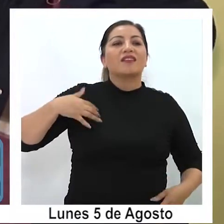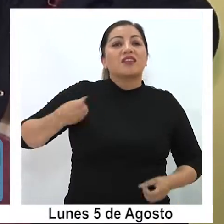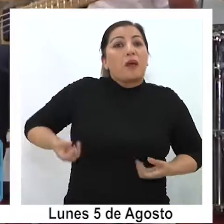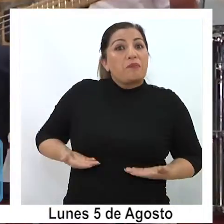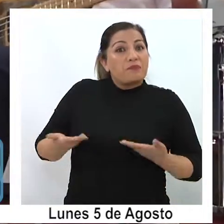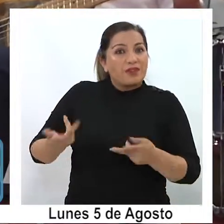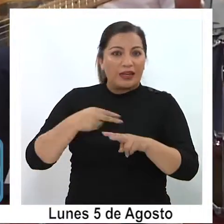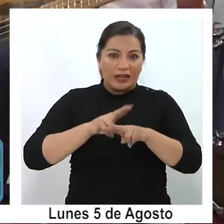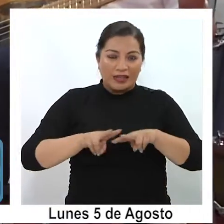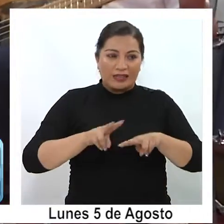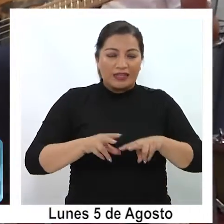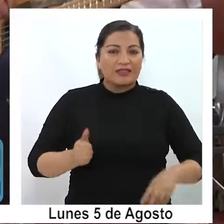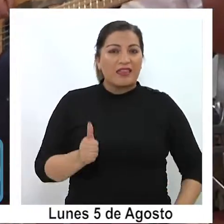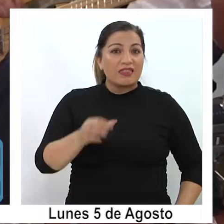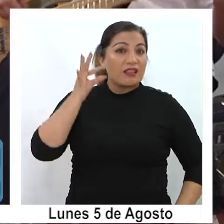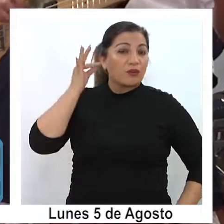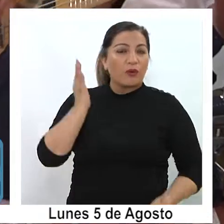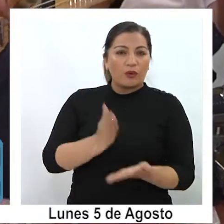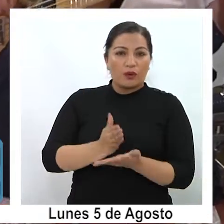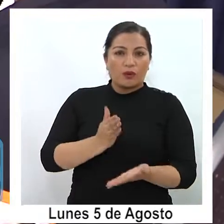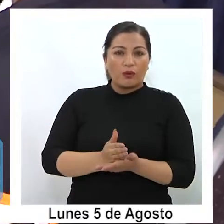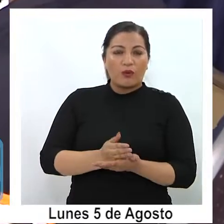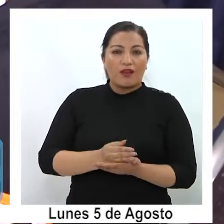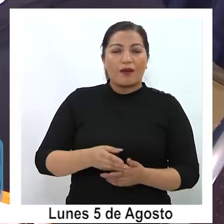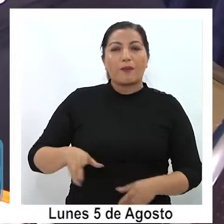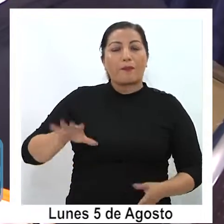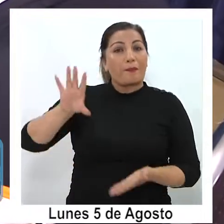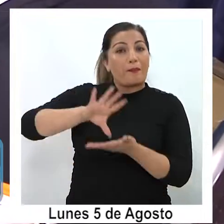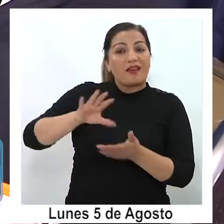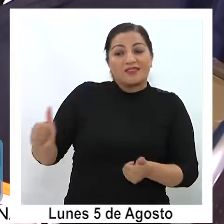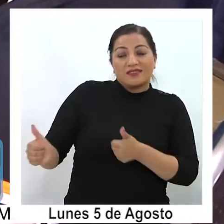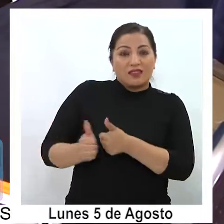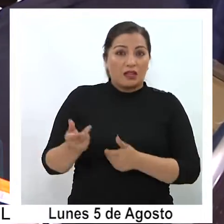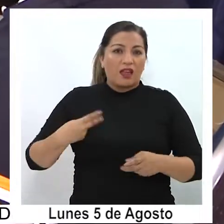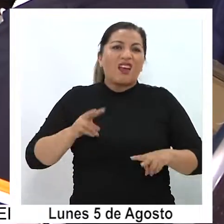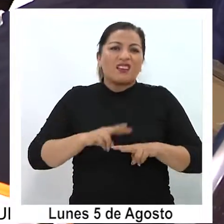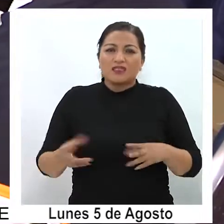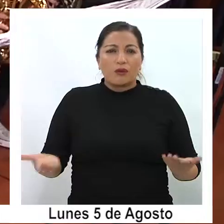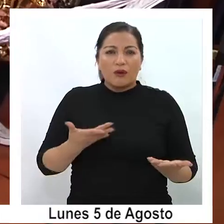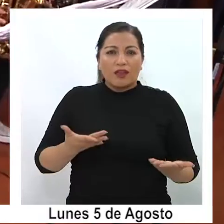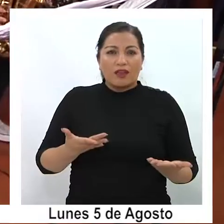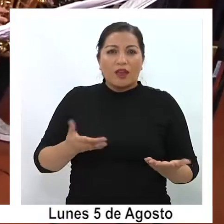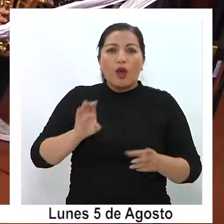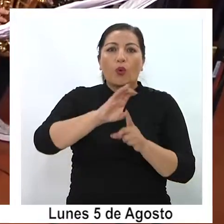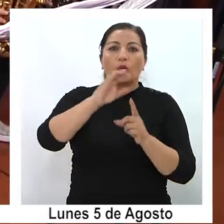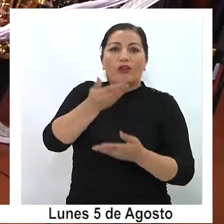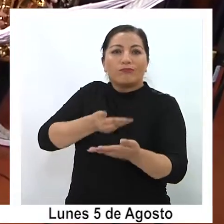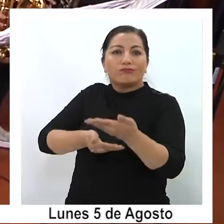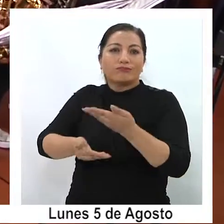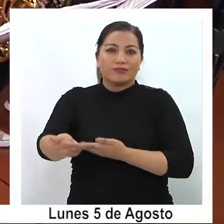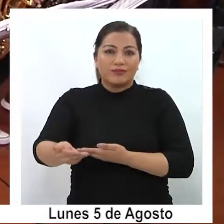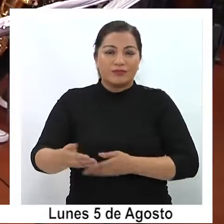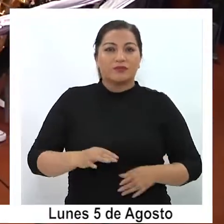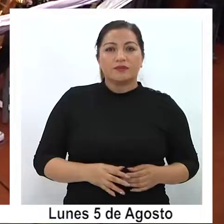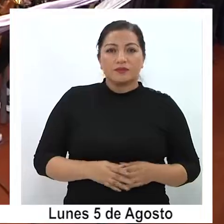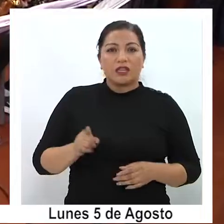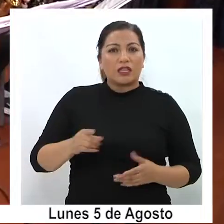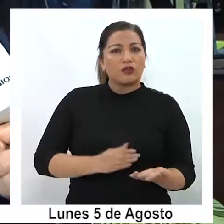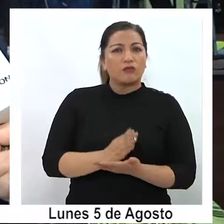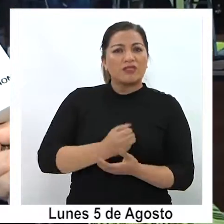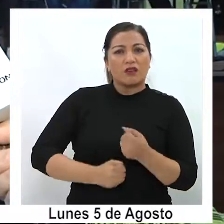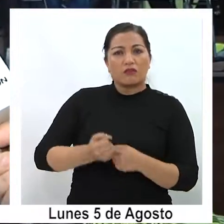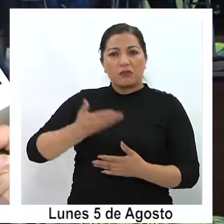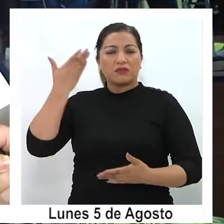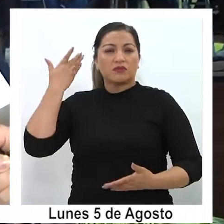invitación que le hiciera la directora de un colegio del vecino país, con el fin de hacer intercambio cultural. Esto surge el año